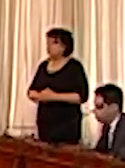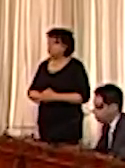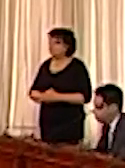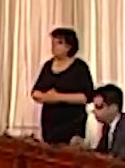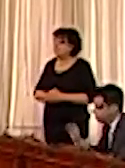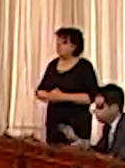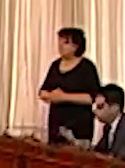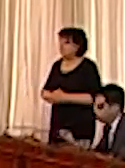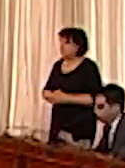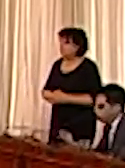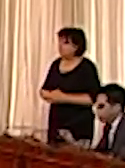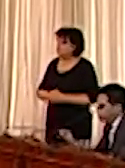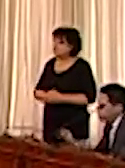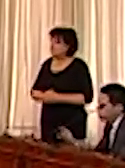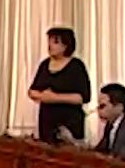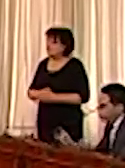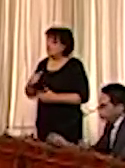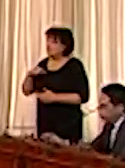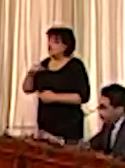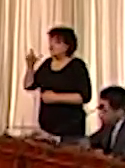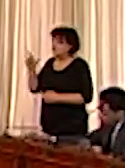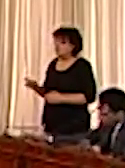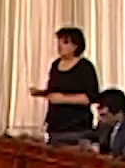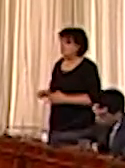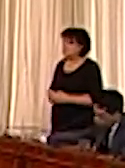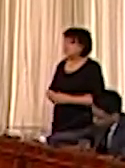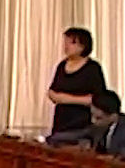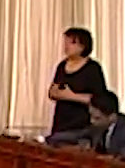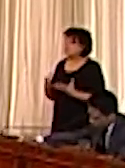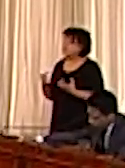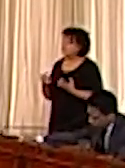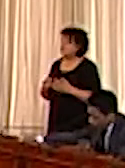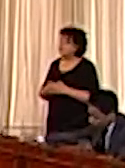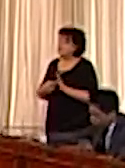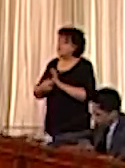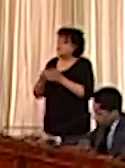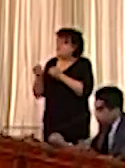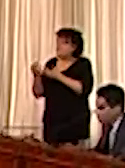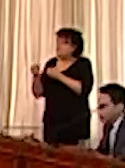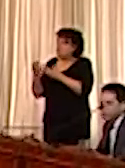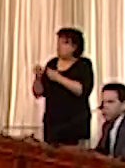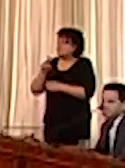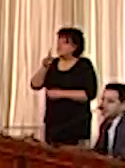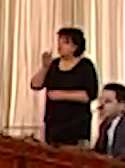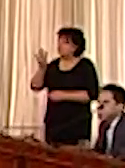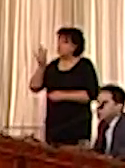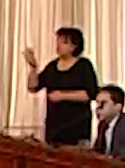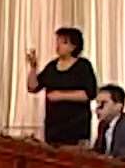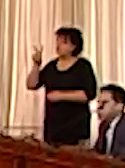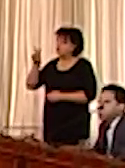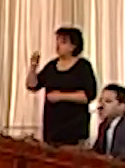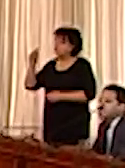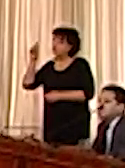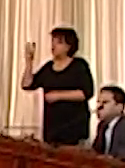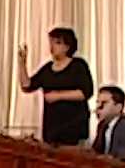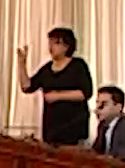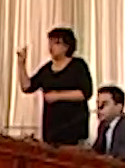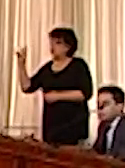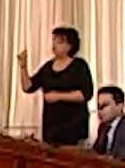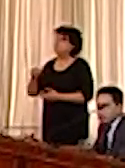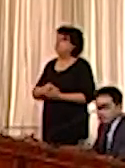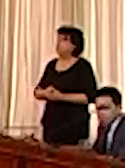estación de despacho señor alcalde la secretaria general ha recibido los informes números 144 207 y